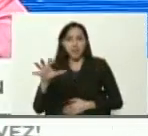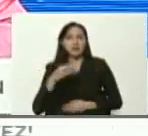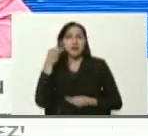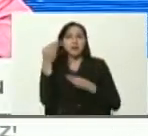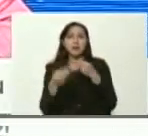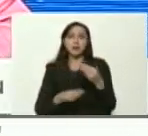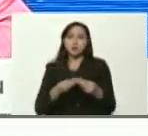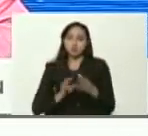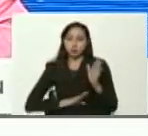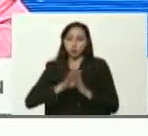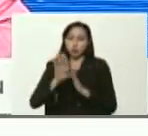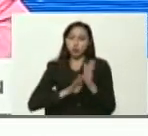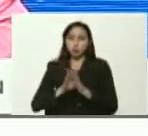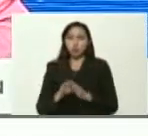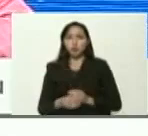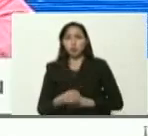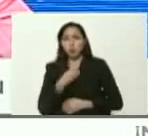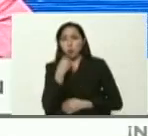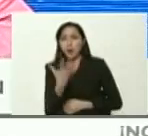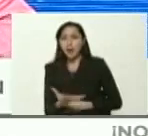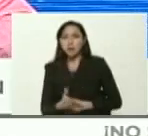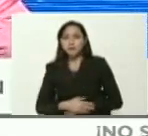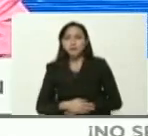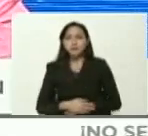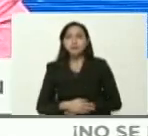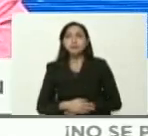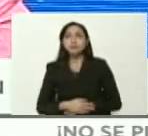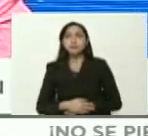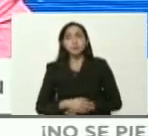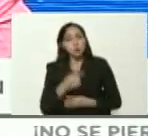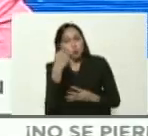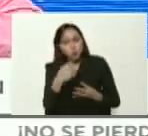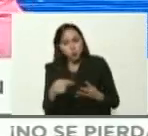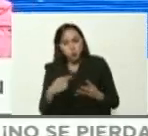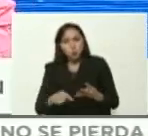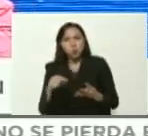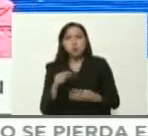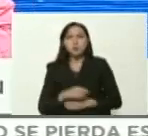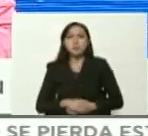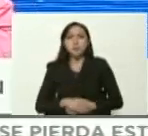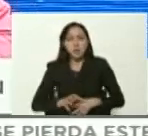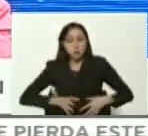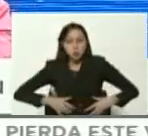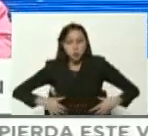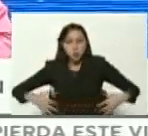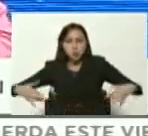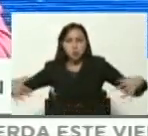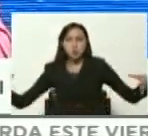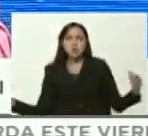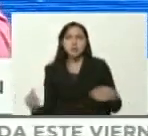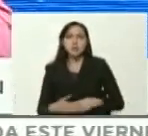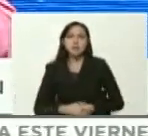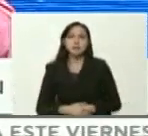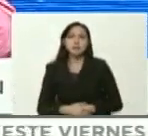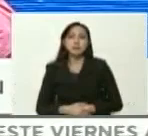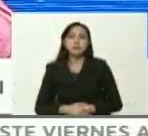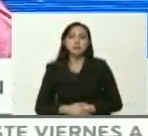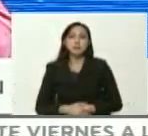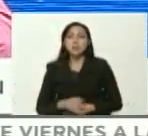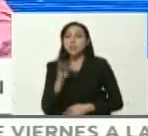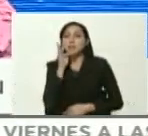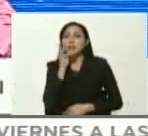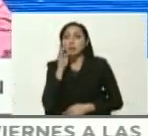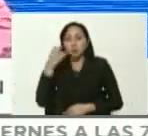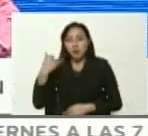produciendo una buena cantidad de recursos, de riqueza, y todavía el estado